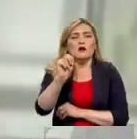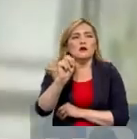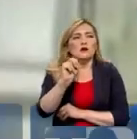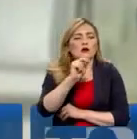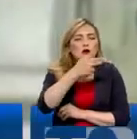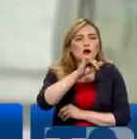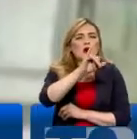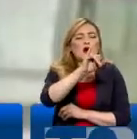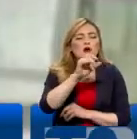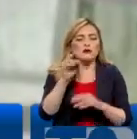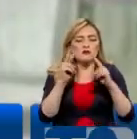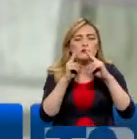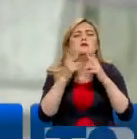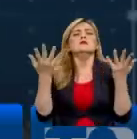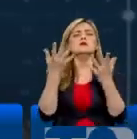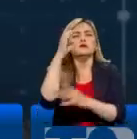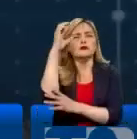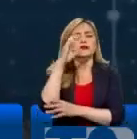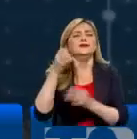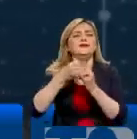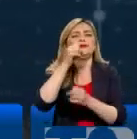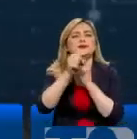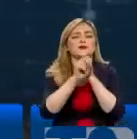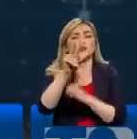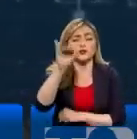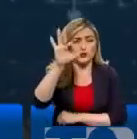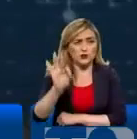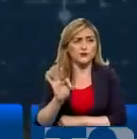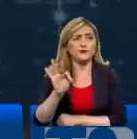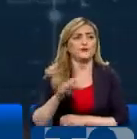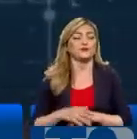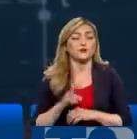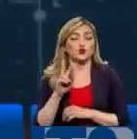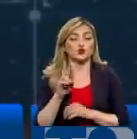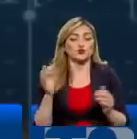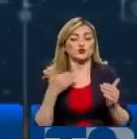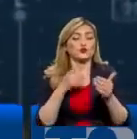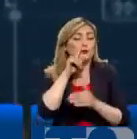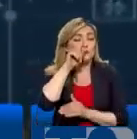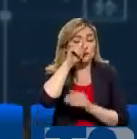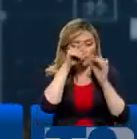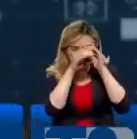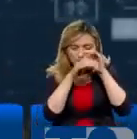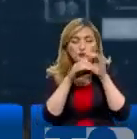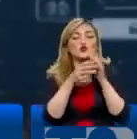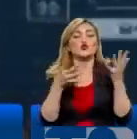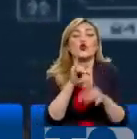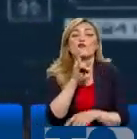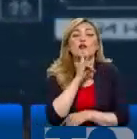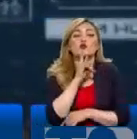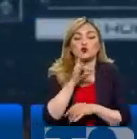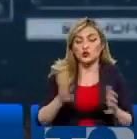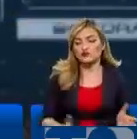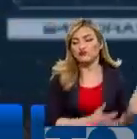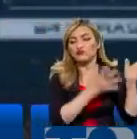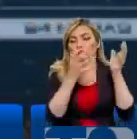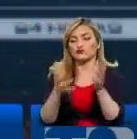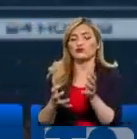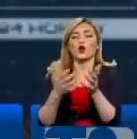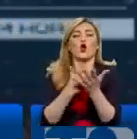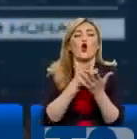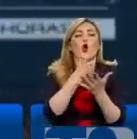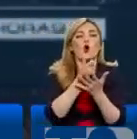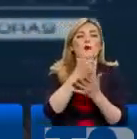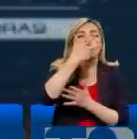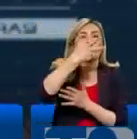Colombia a finales del 2019. Y que según el portal, trajeron las pruebas rápidas de COVID desde Estados Unidos, las que compraron